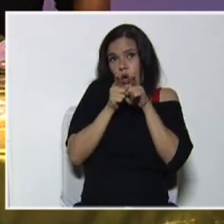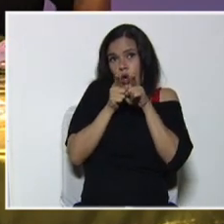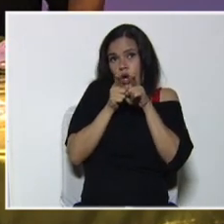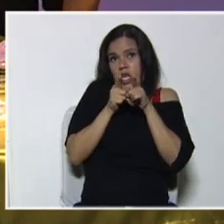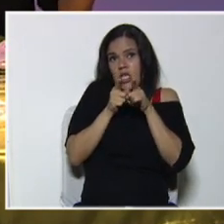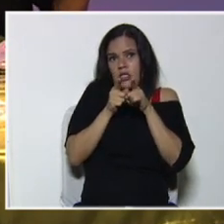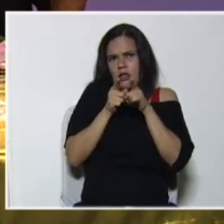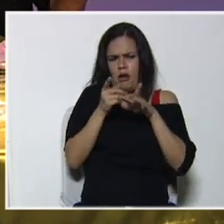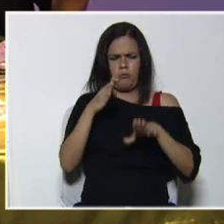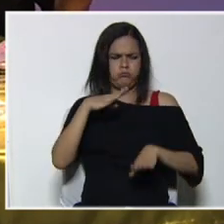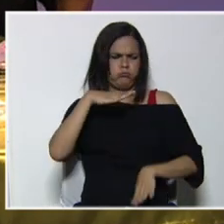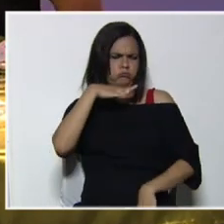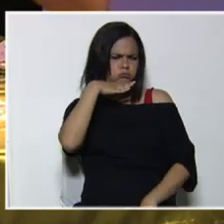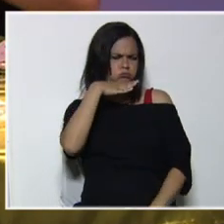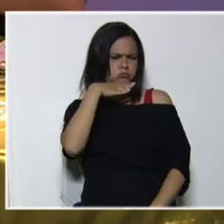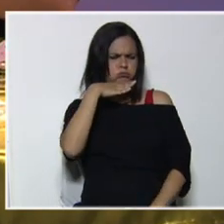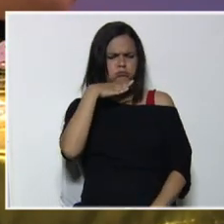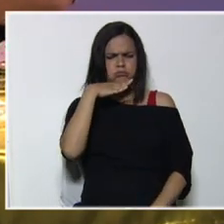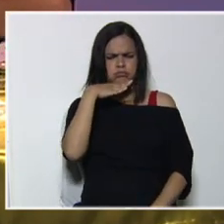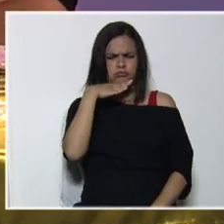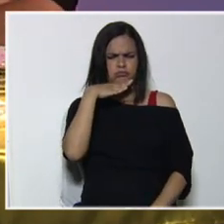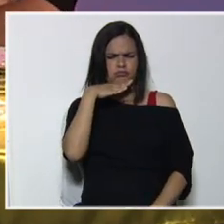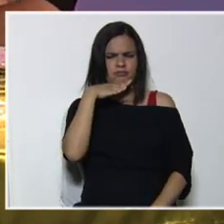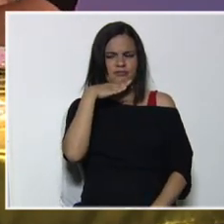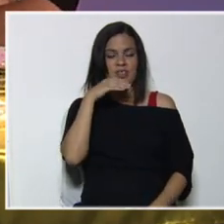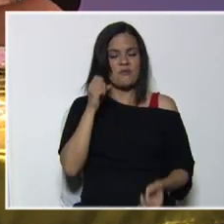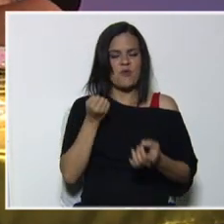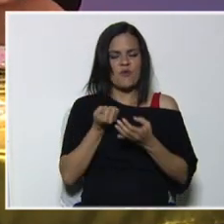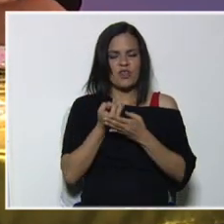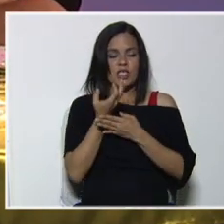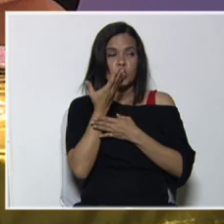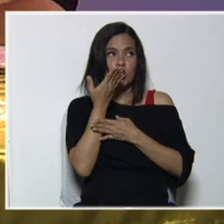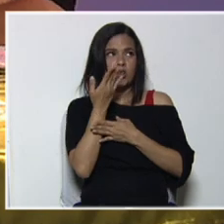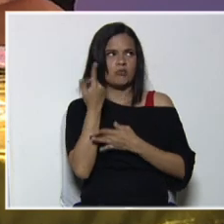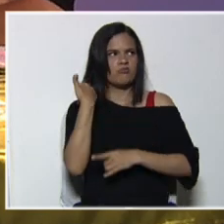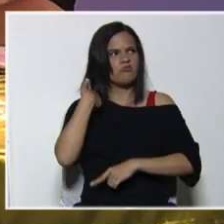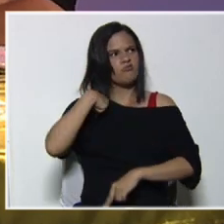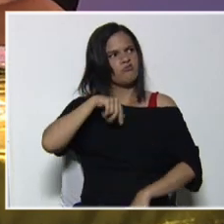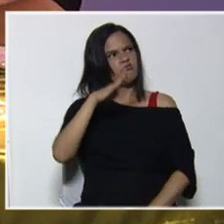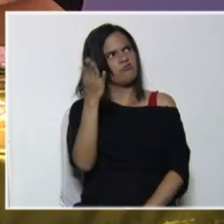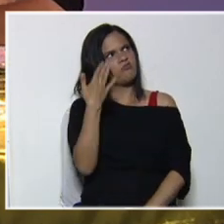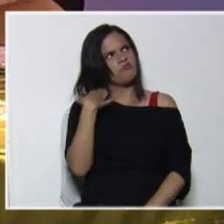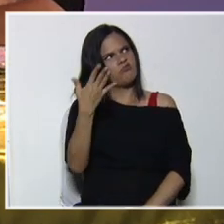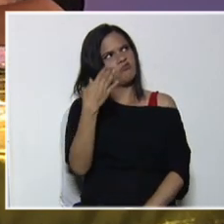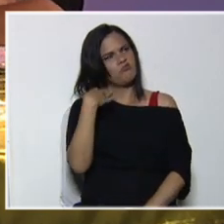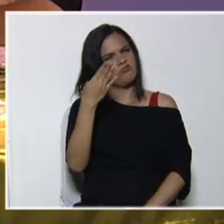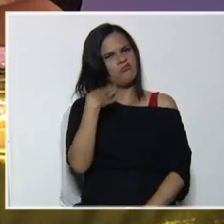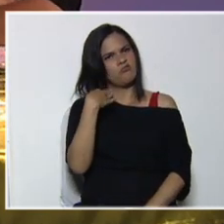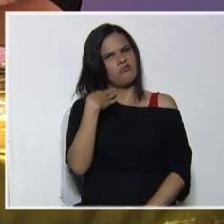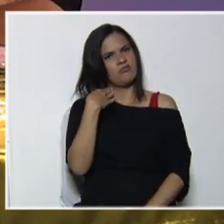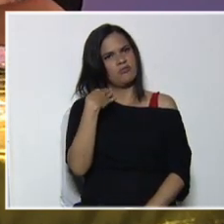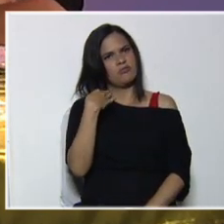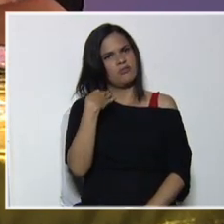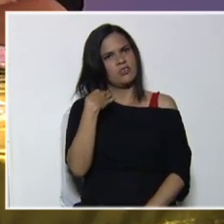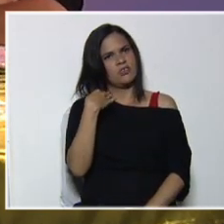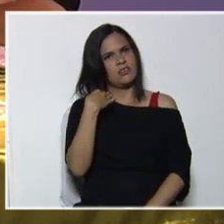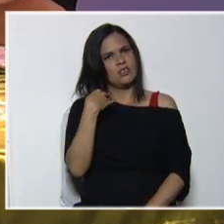chiquito, estaba de mal humor, pobre chorrito tenía calor.